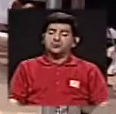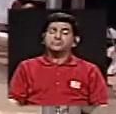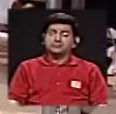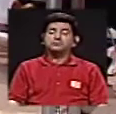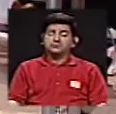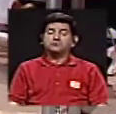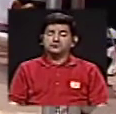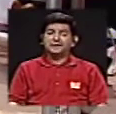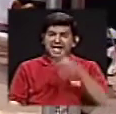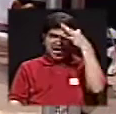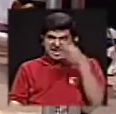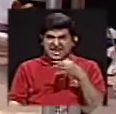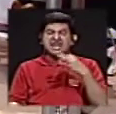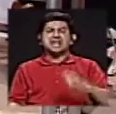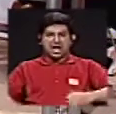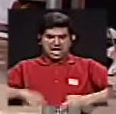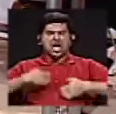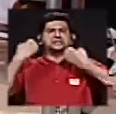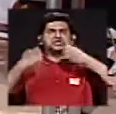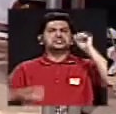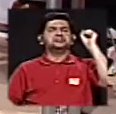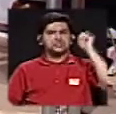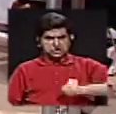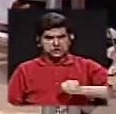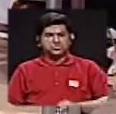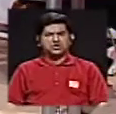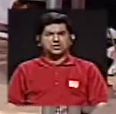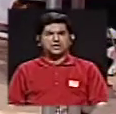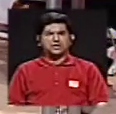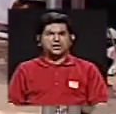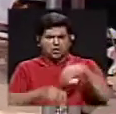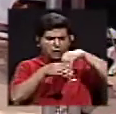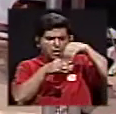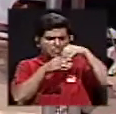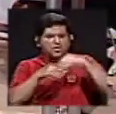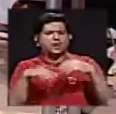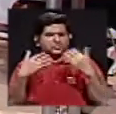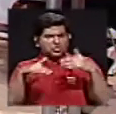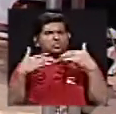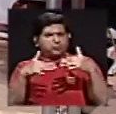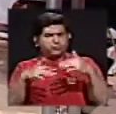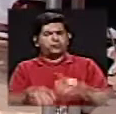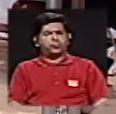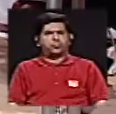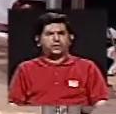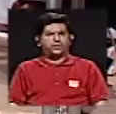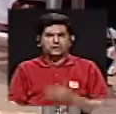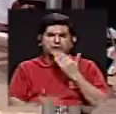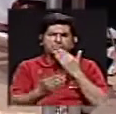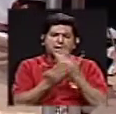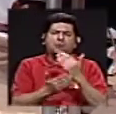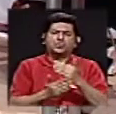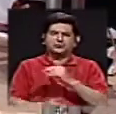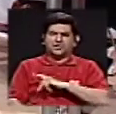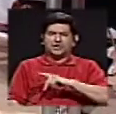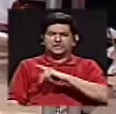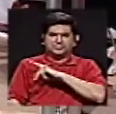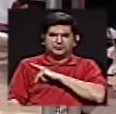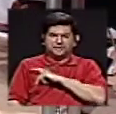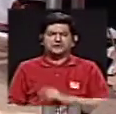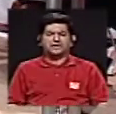creería que existió una gran dosis de digamos de generosidad política por